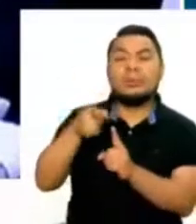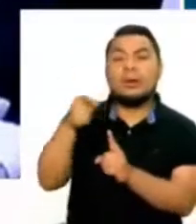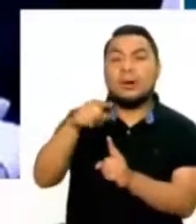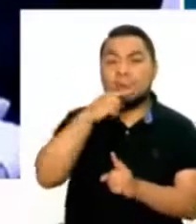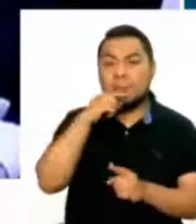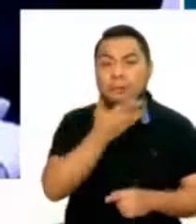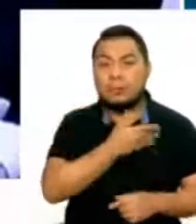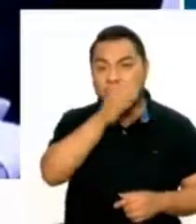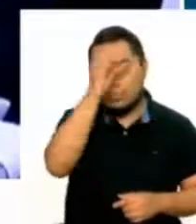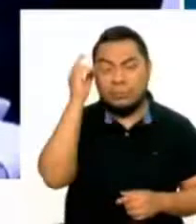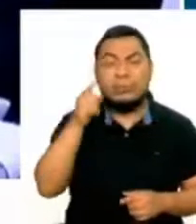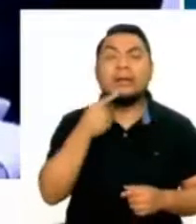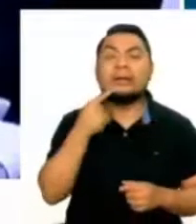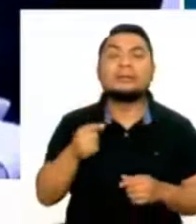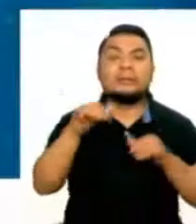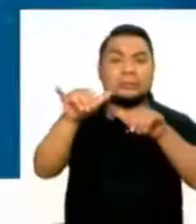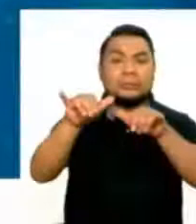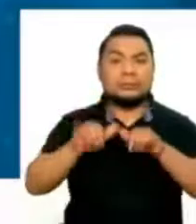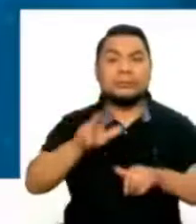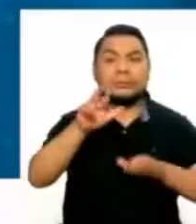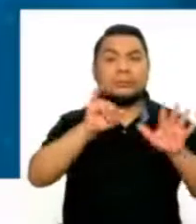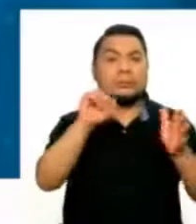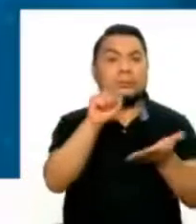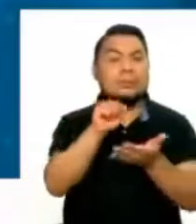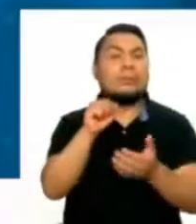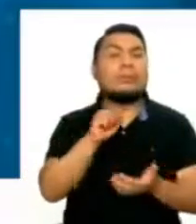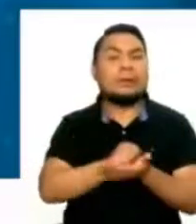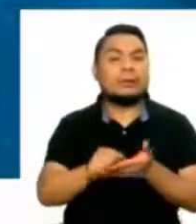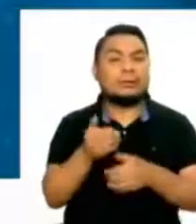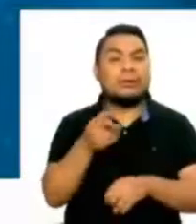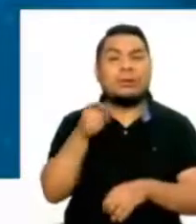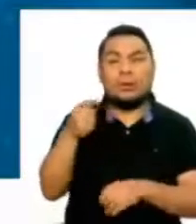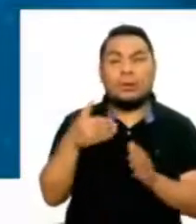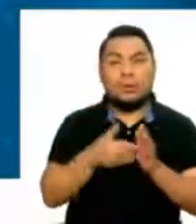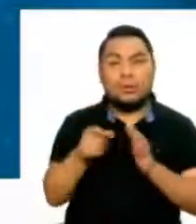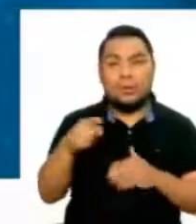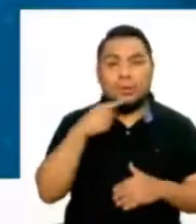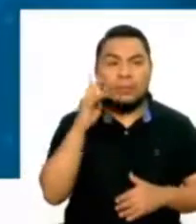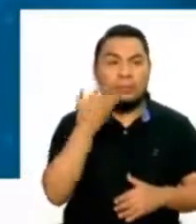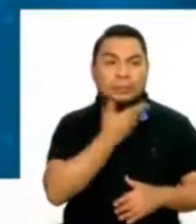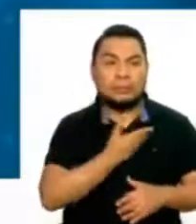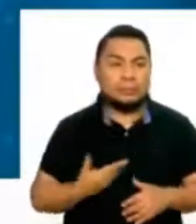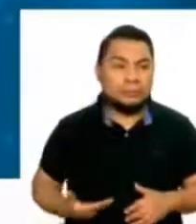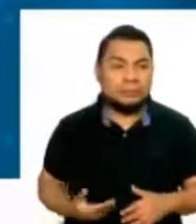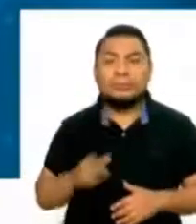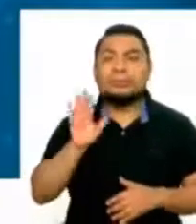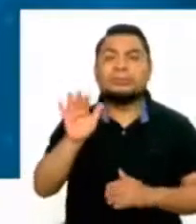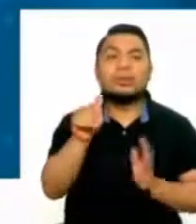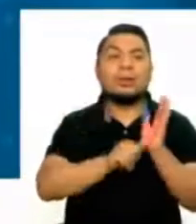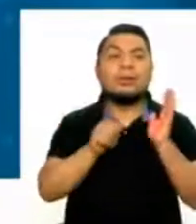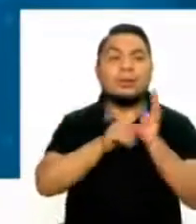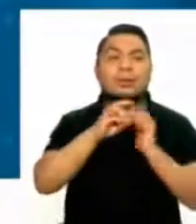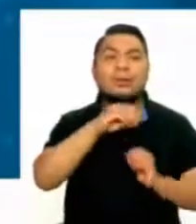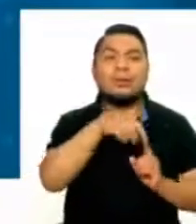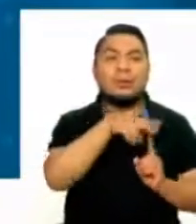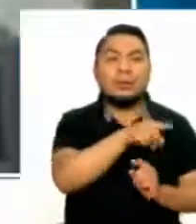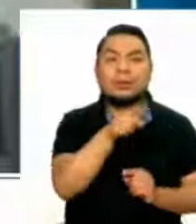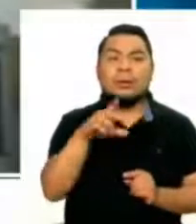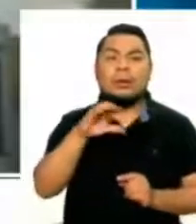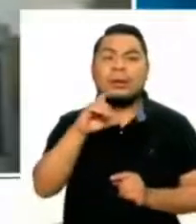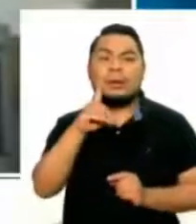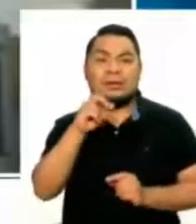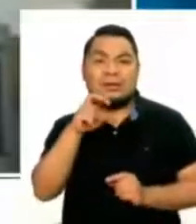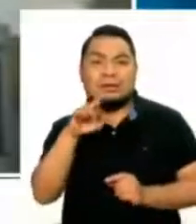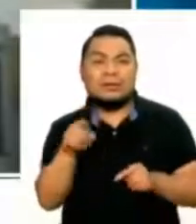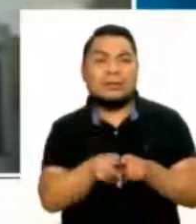e impedimento de salida del país por 36 meses contra la primera dama Lilia Paredes, sus hermanos Walter y David,